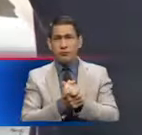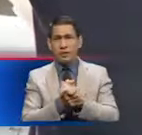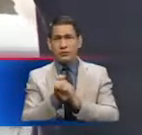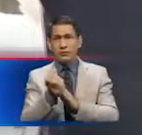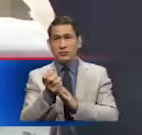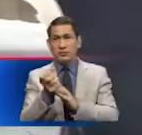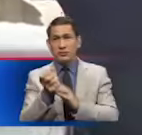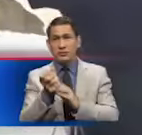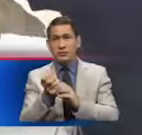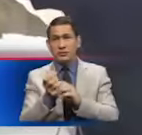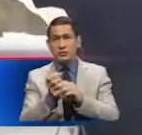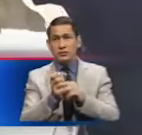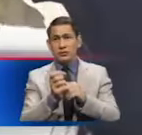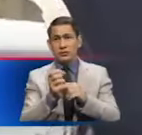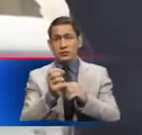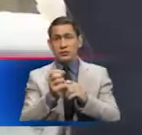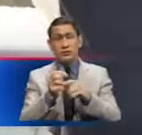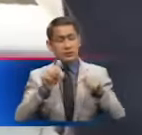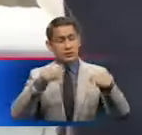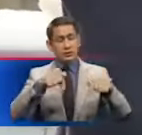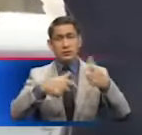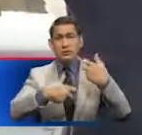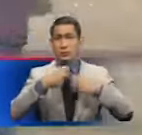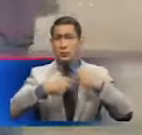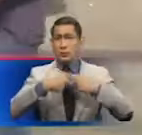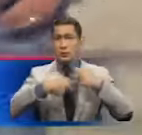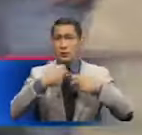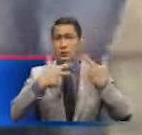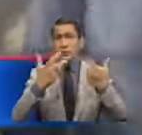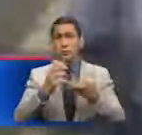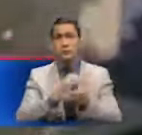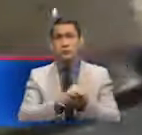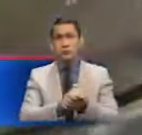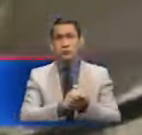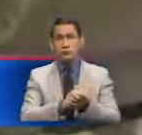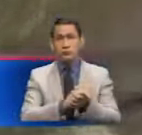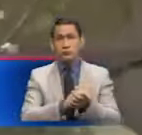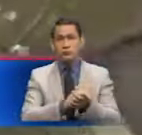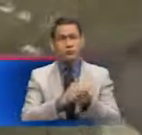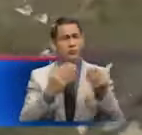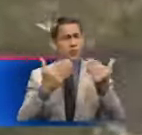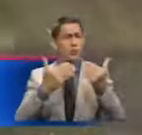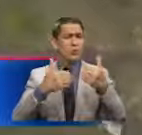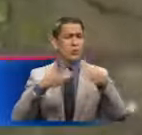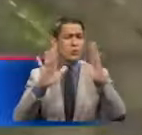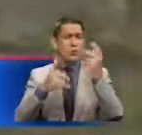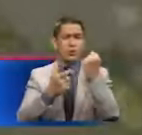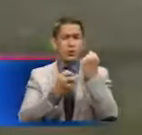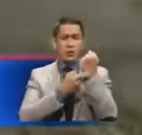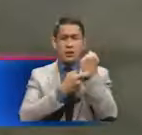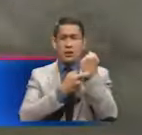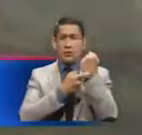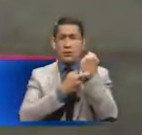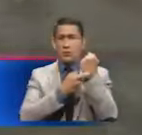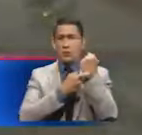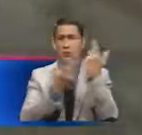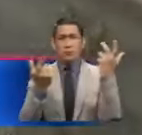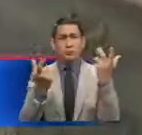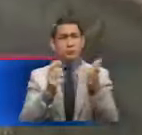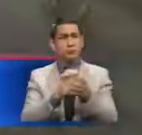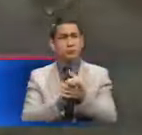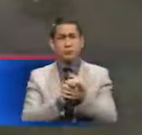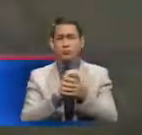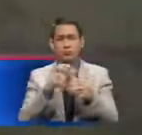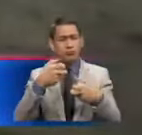hacen nada allá, pero está hondo, José Delgado. ¿Qué tiempo tiene esta agua estancada? Ya tiene tiempo, mírenle nomás el aspecto del agua, como está